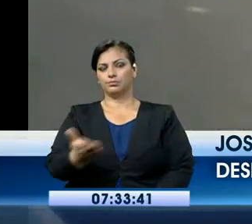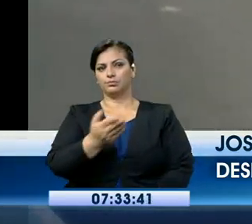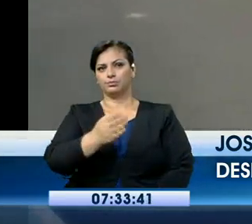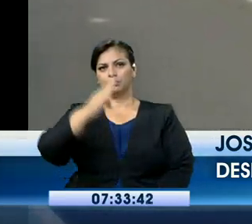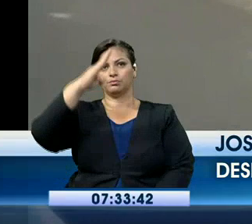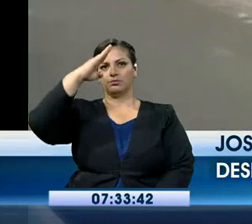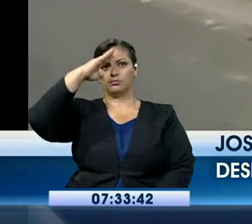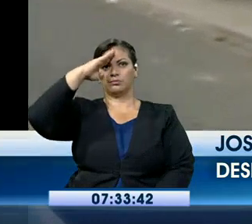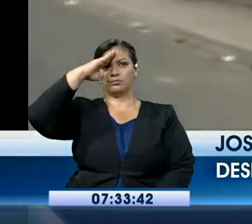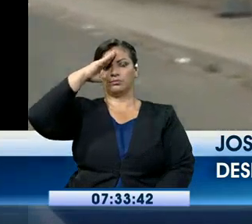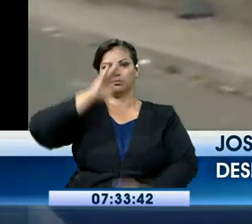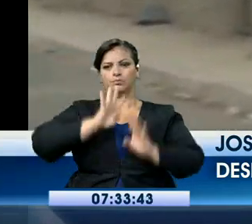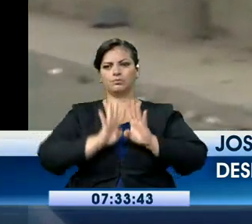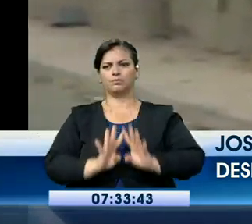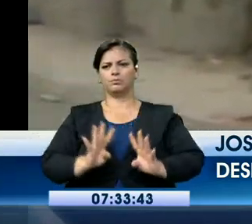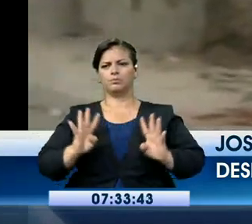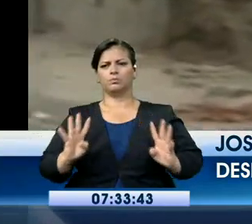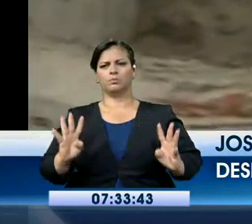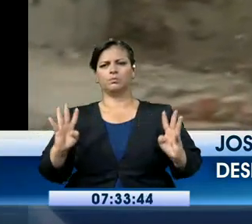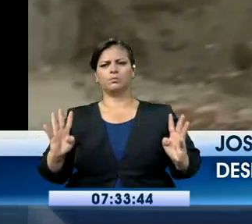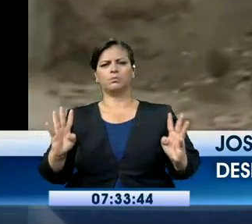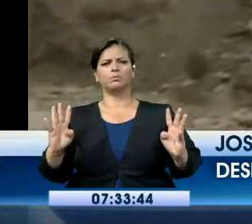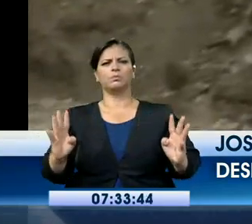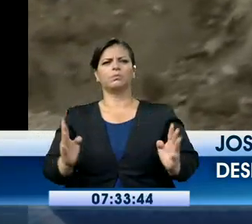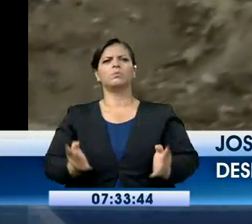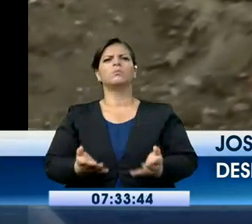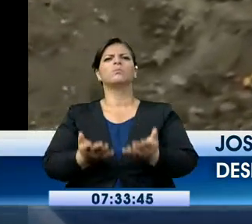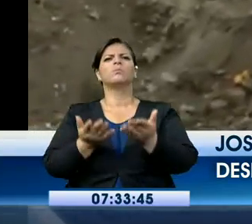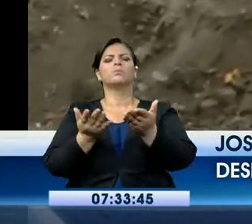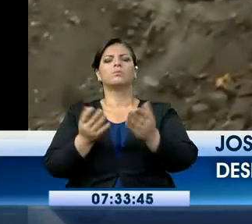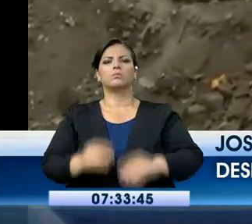¿Qué ocurre por acá? Bueno, a esta hora de la mañana, cuando son exactamente las